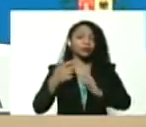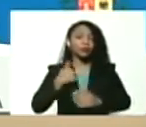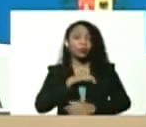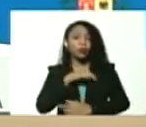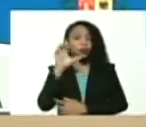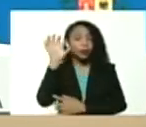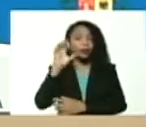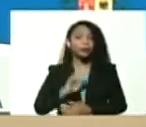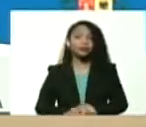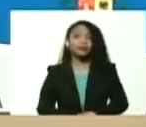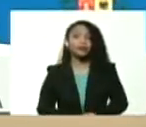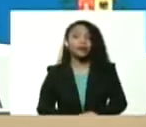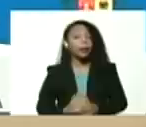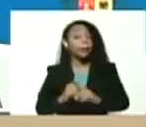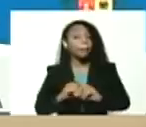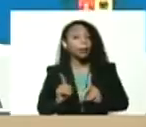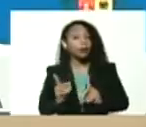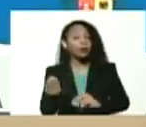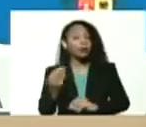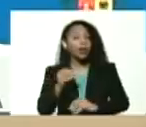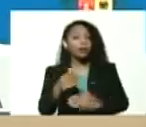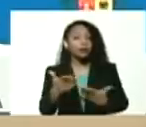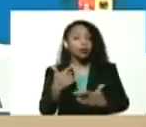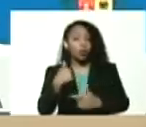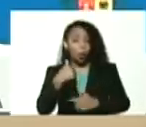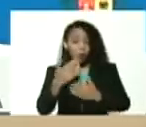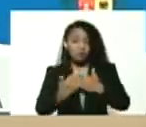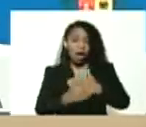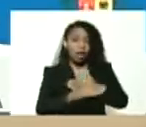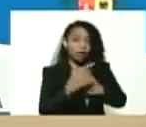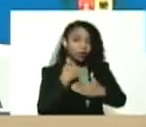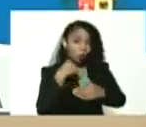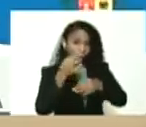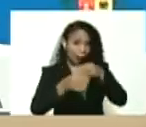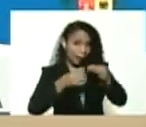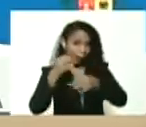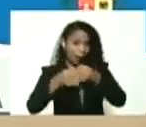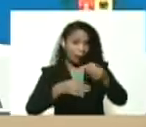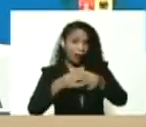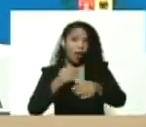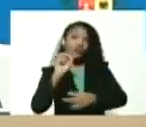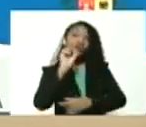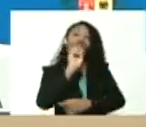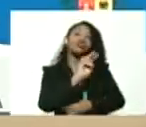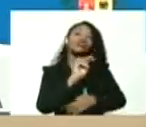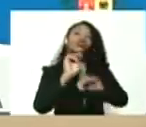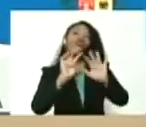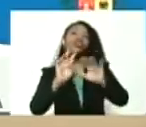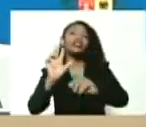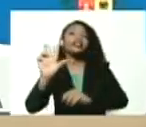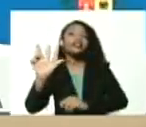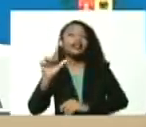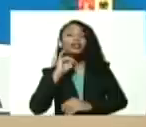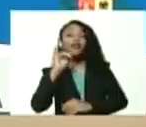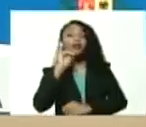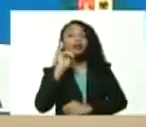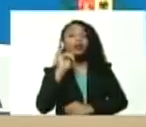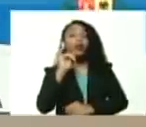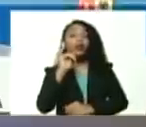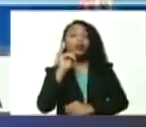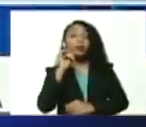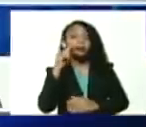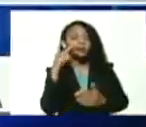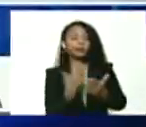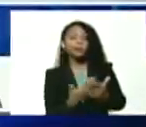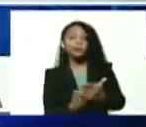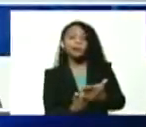país. Pero voy más allá. De 293 noticias